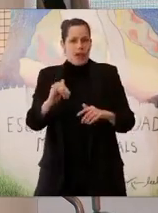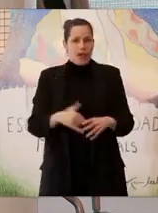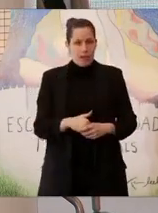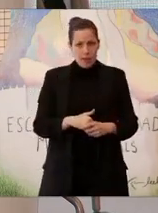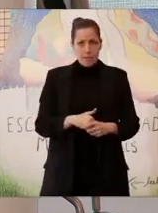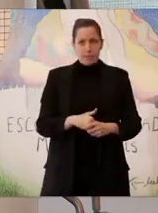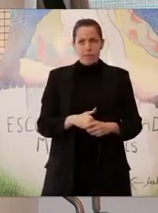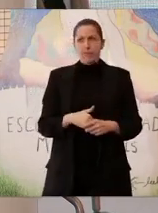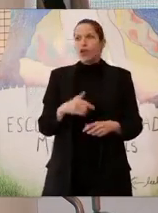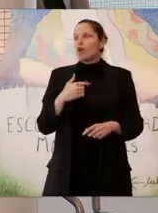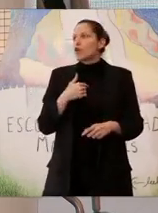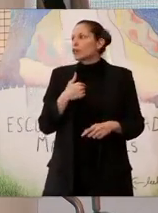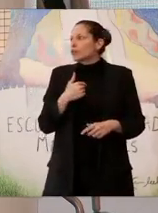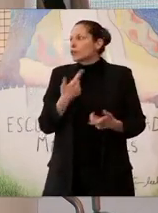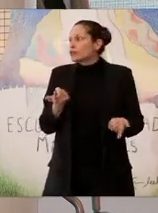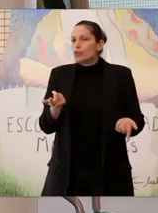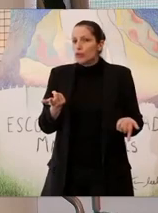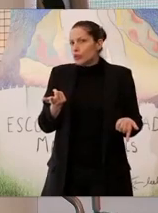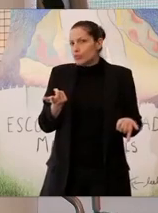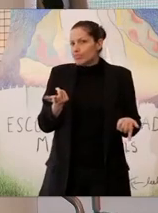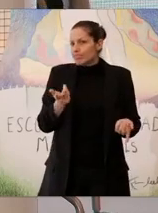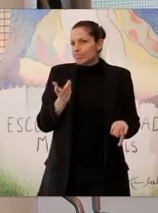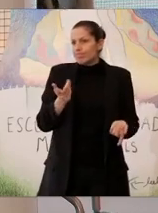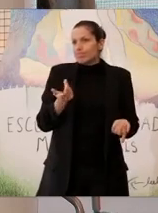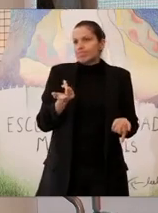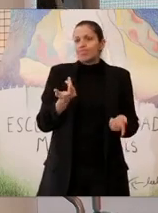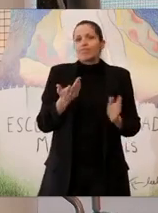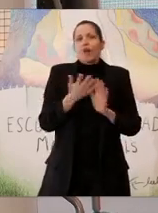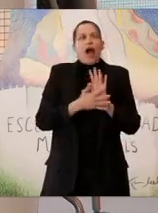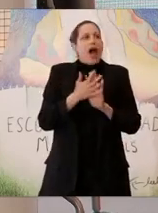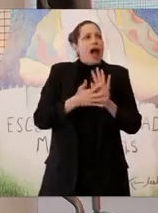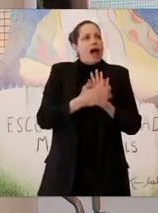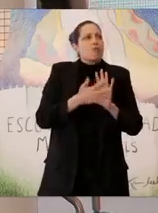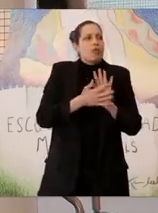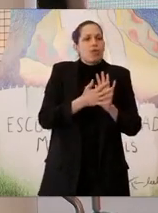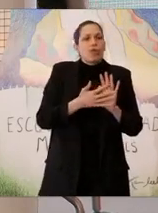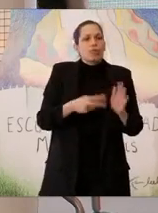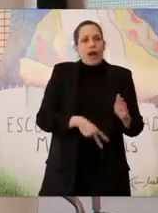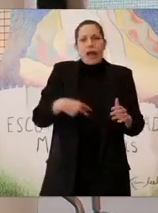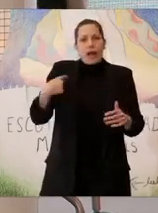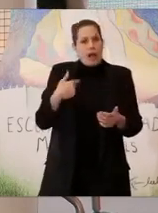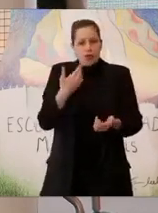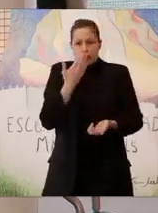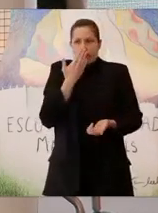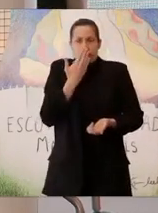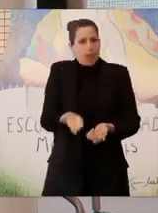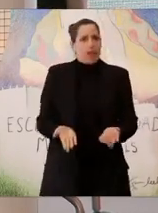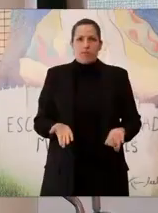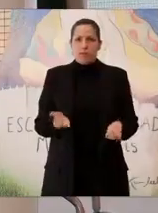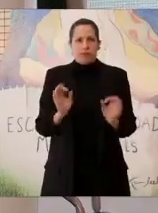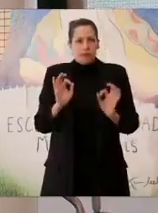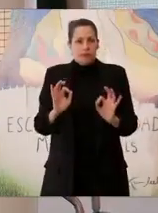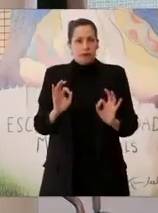Yo no pongo la mesa en la mano en el fuego por nadie, ¿no? Lo digo con toda la honestidad, no la pongo por nadie.